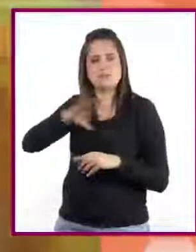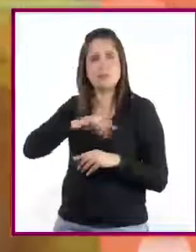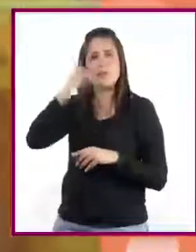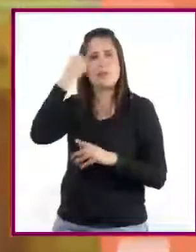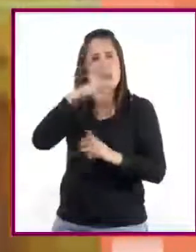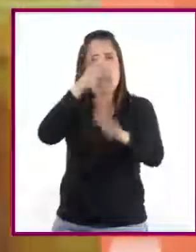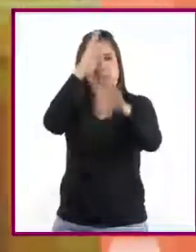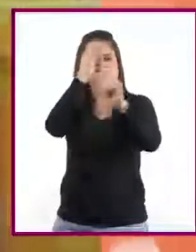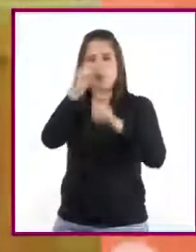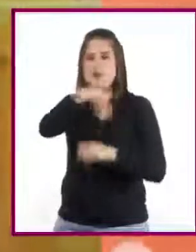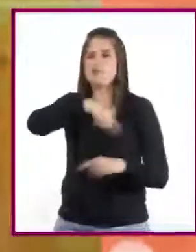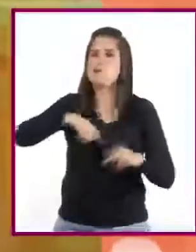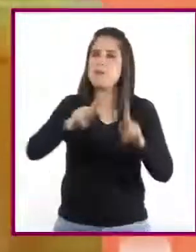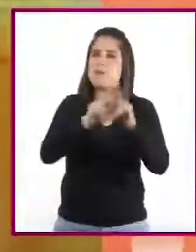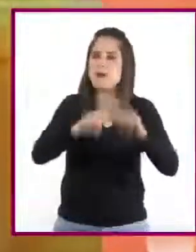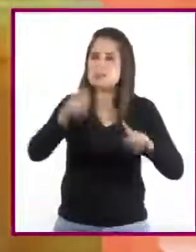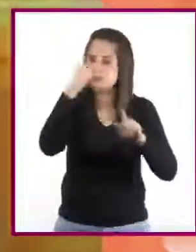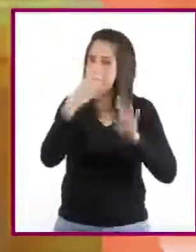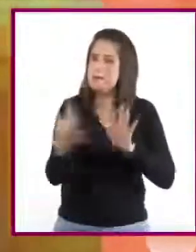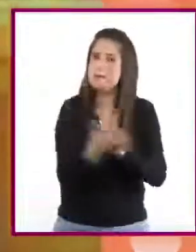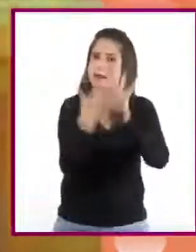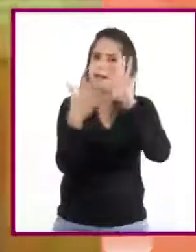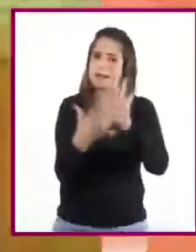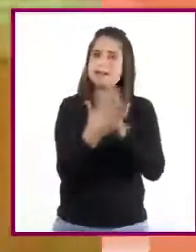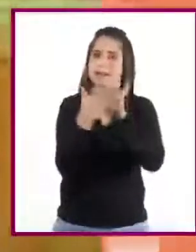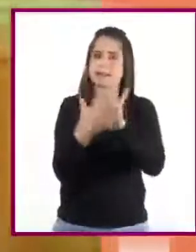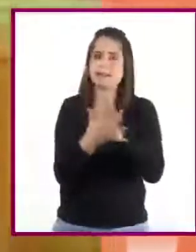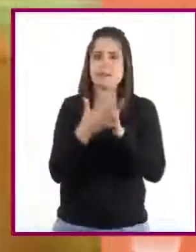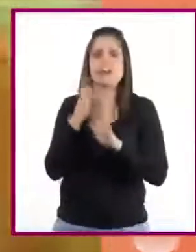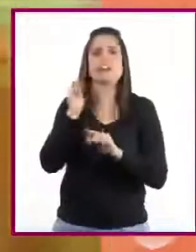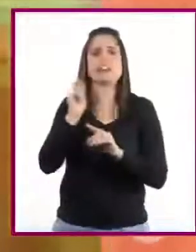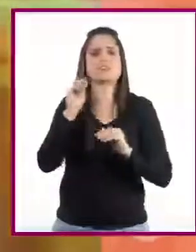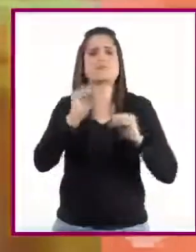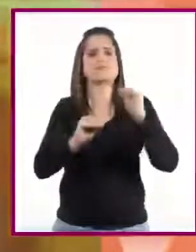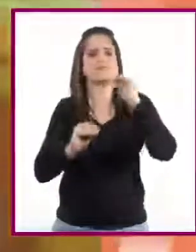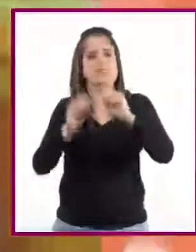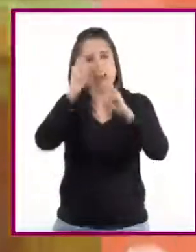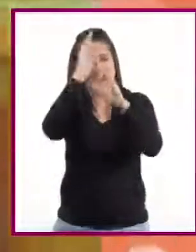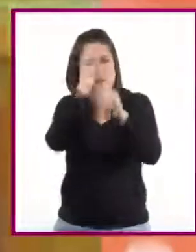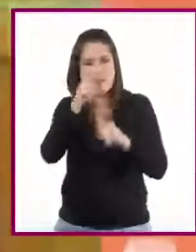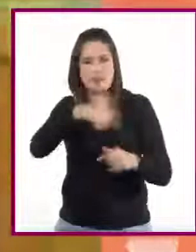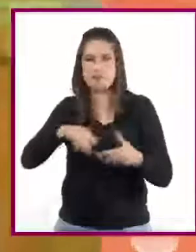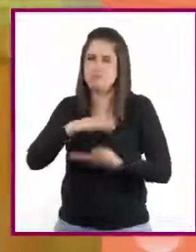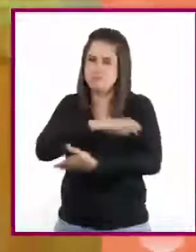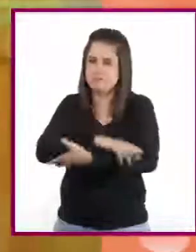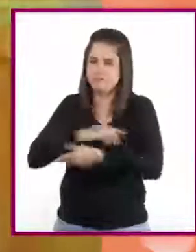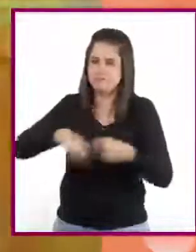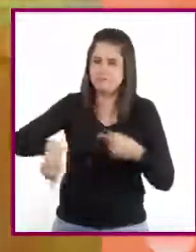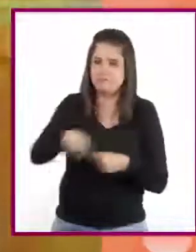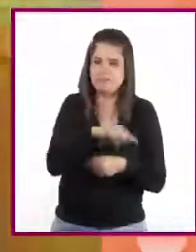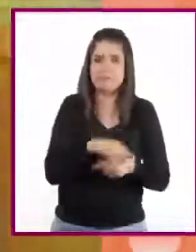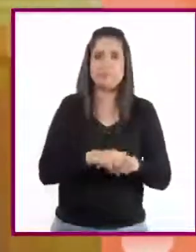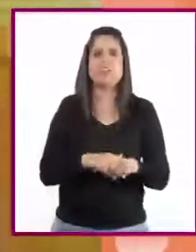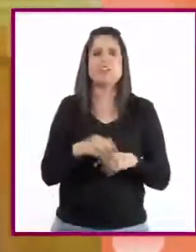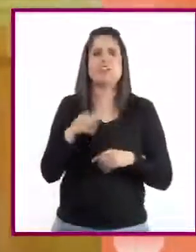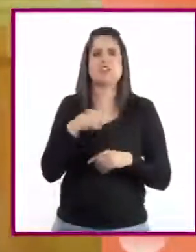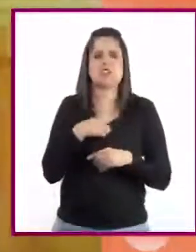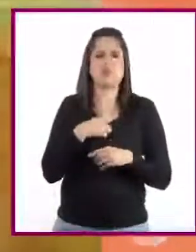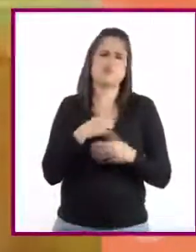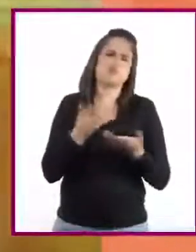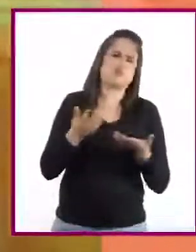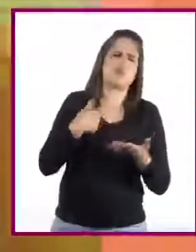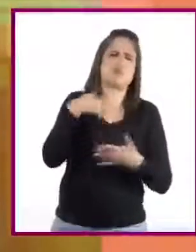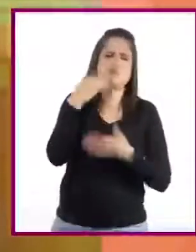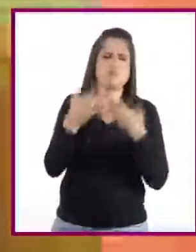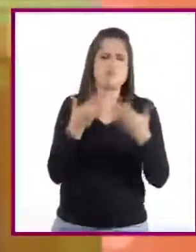donde tengamos oportunidad de participar en aquello, en la construcción de tales acuerdos, ¿no? Entonces, ahorita yo dejaría aquí esta idea